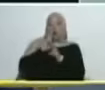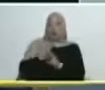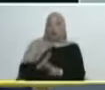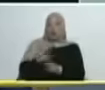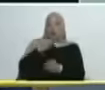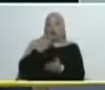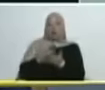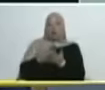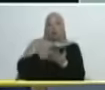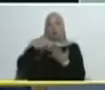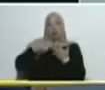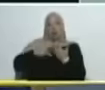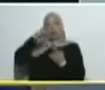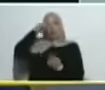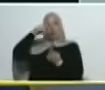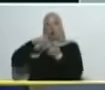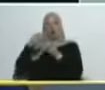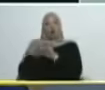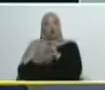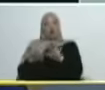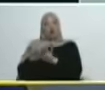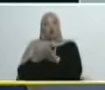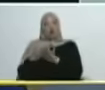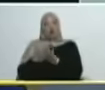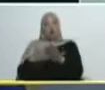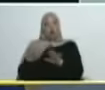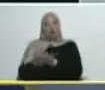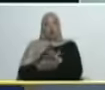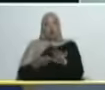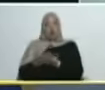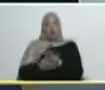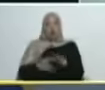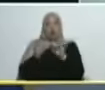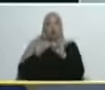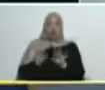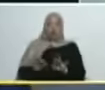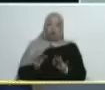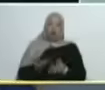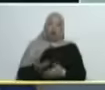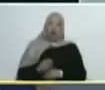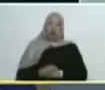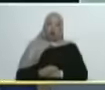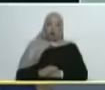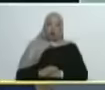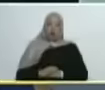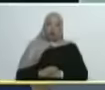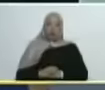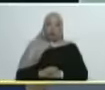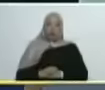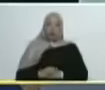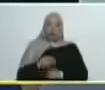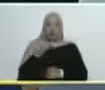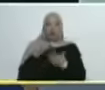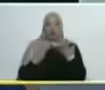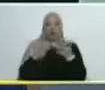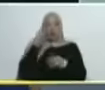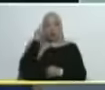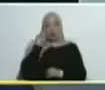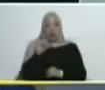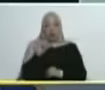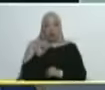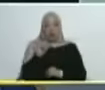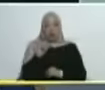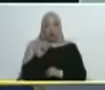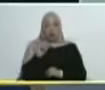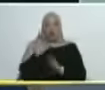estrategia para solucionar progresivamente los problemas de manera estructural. Con las 7T